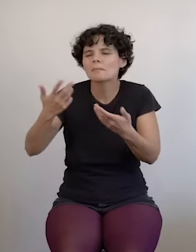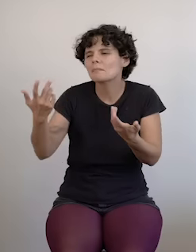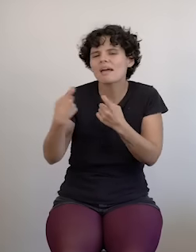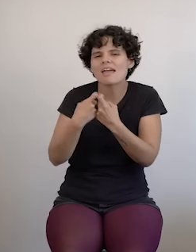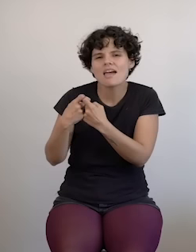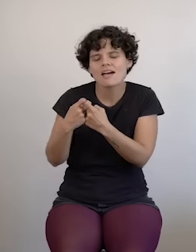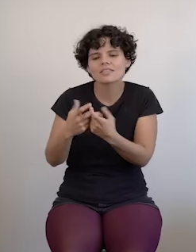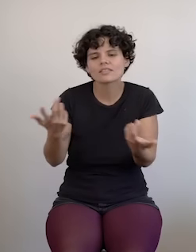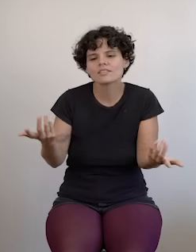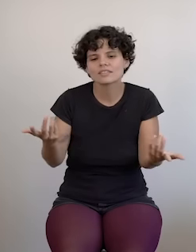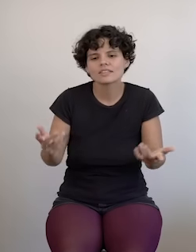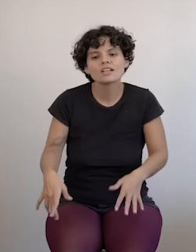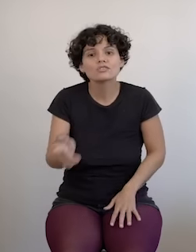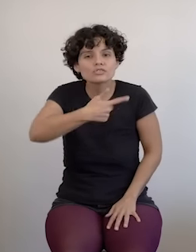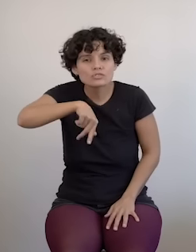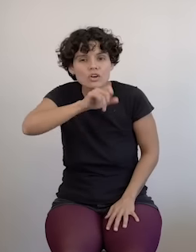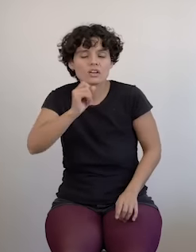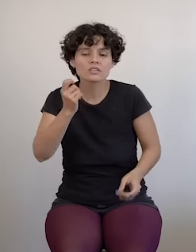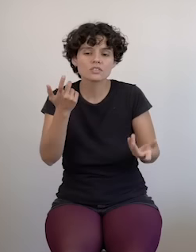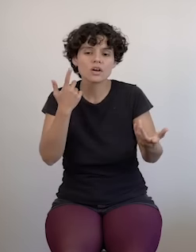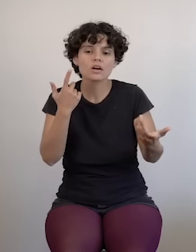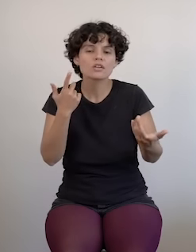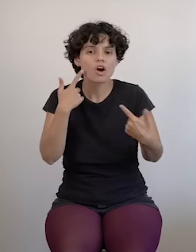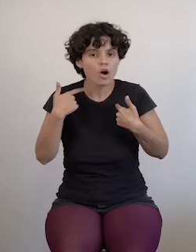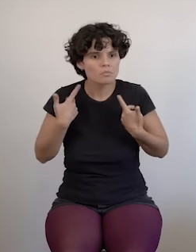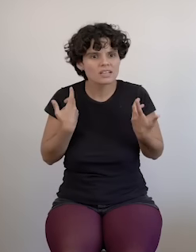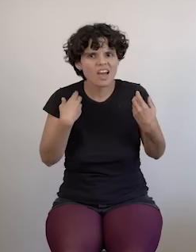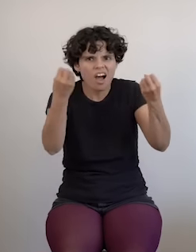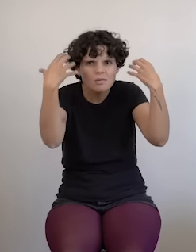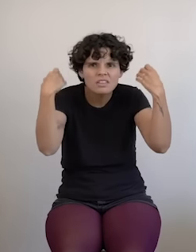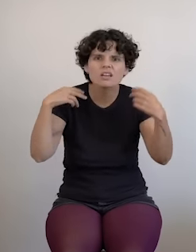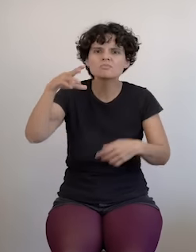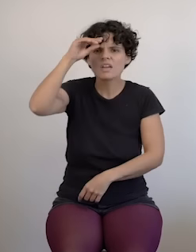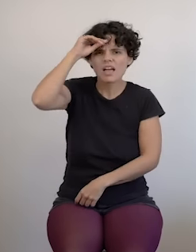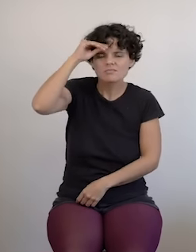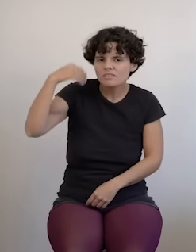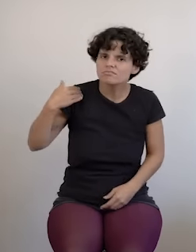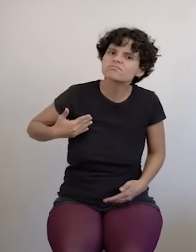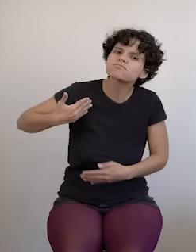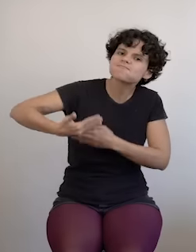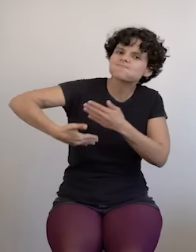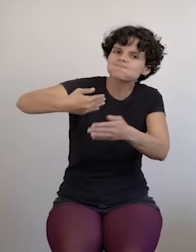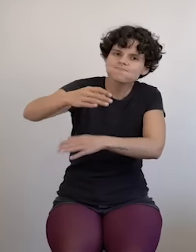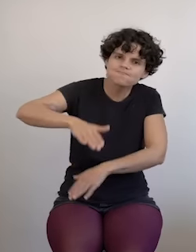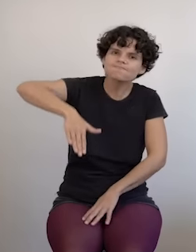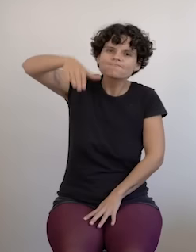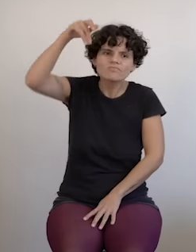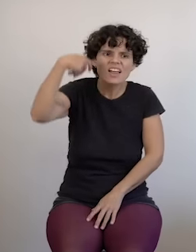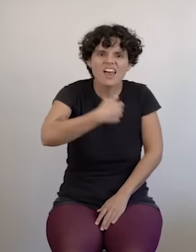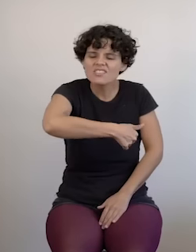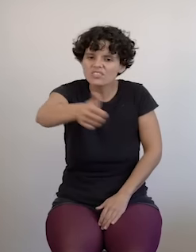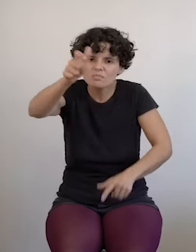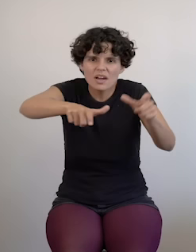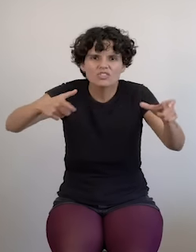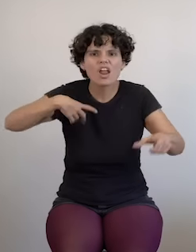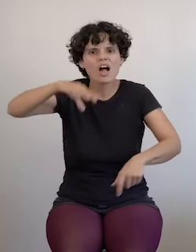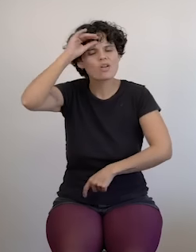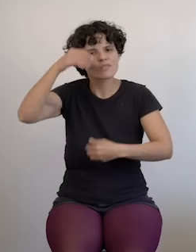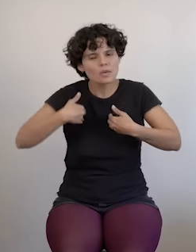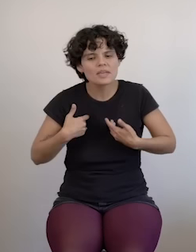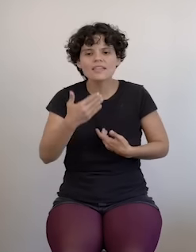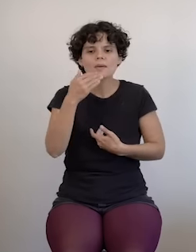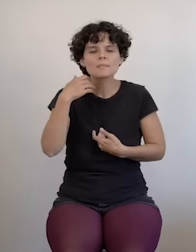¿cachai? Entonces, todos esos gestos que ellos hicieron por mí, soy el que soy hoy en día. Y yo les quiero agradecer a todas esas personas que creyeron en mí, las personas que